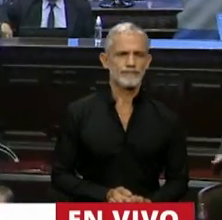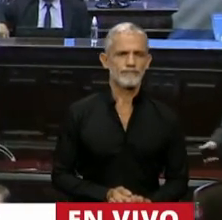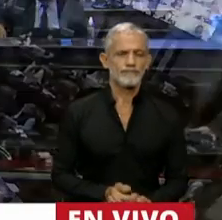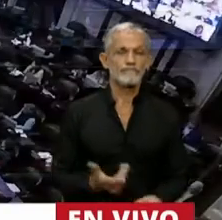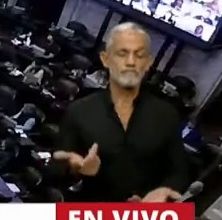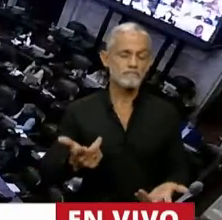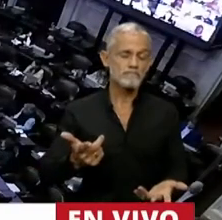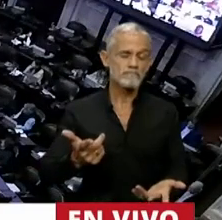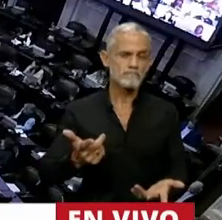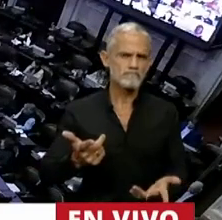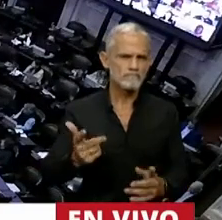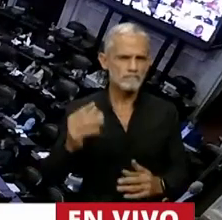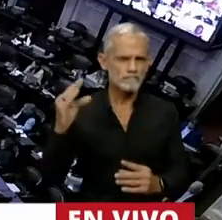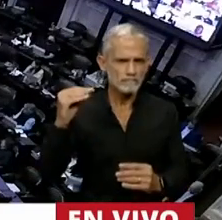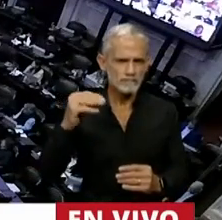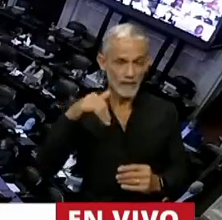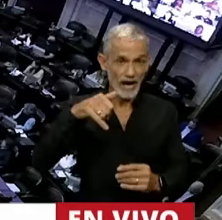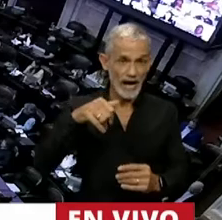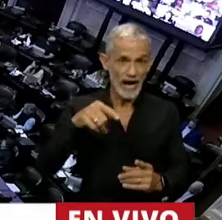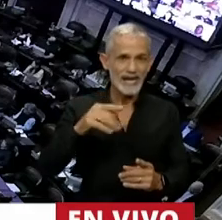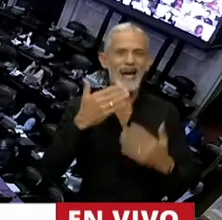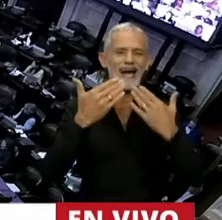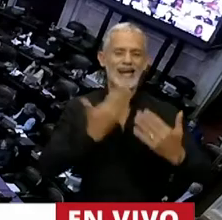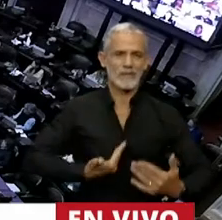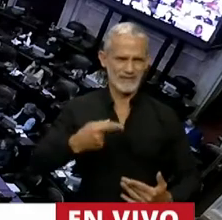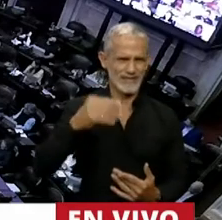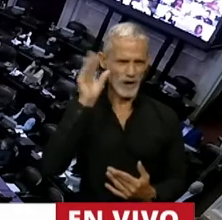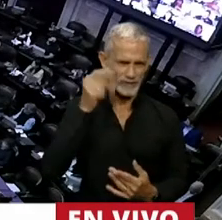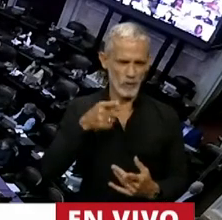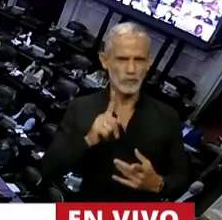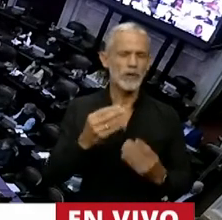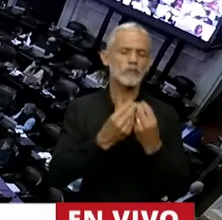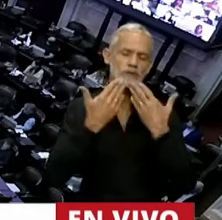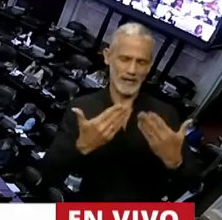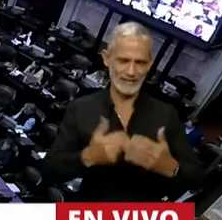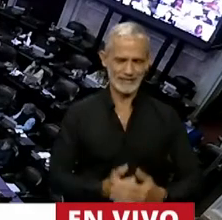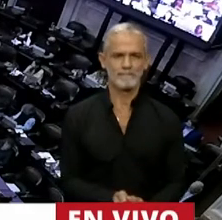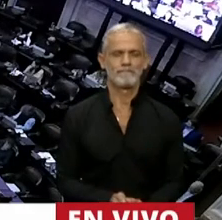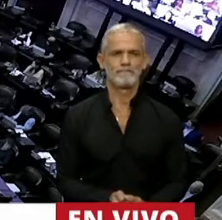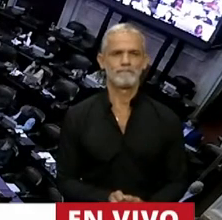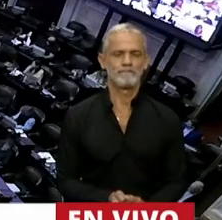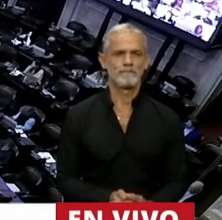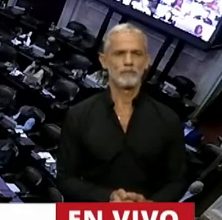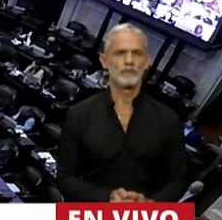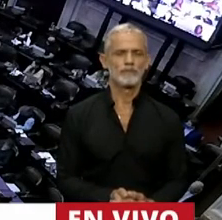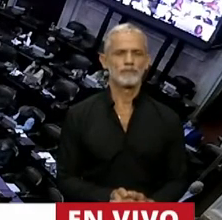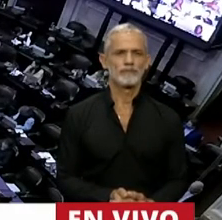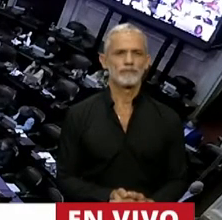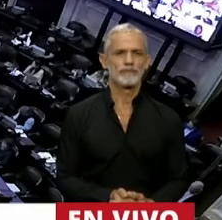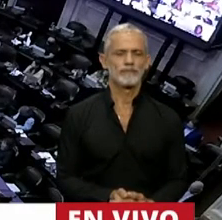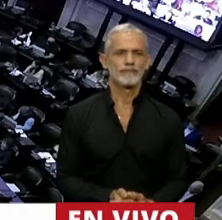En el uso de la palabra. Sí, gracias, presidente. Muchísimas gracias.